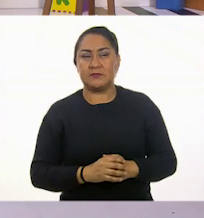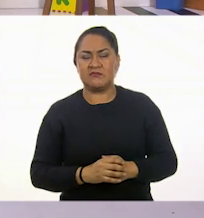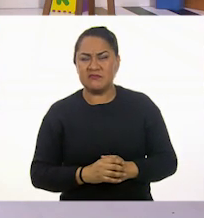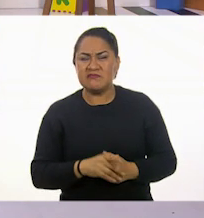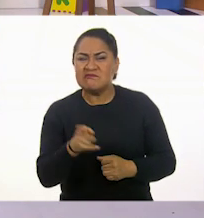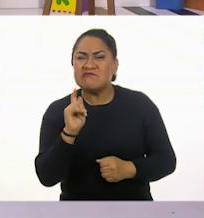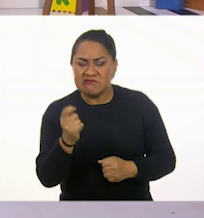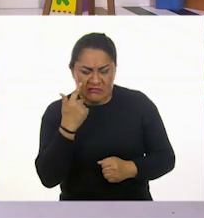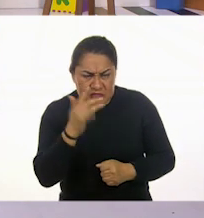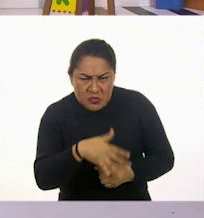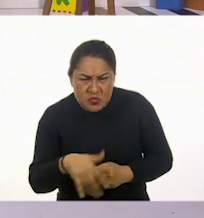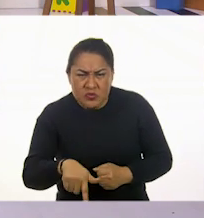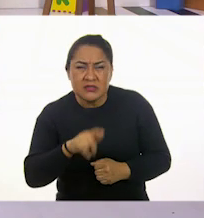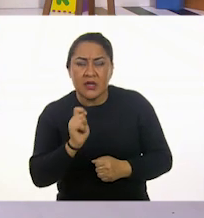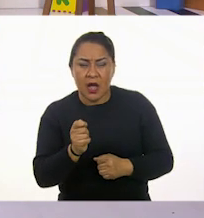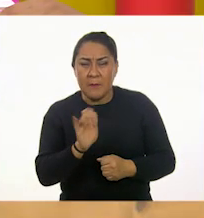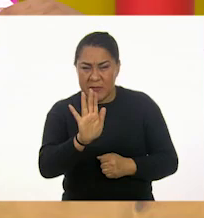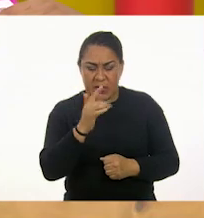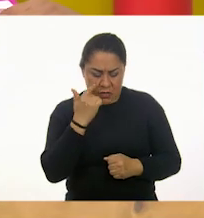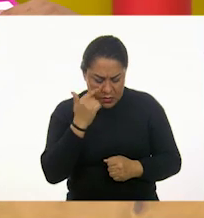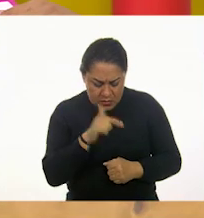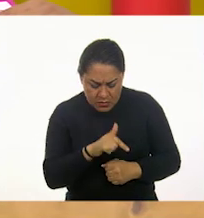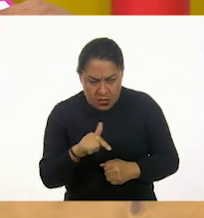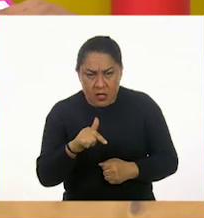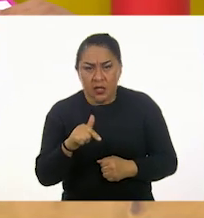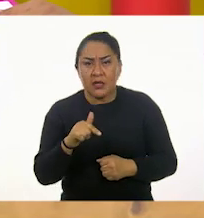¿Qué buscas? Nos dejó